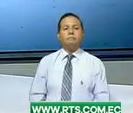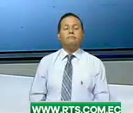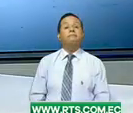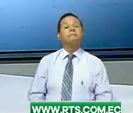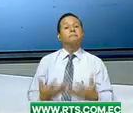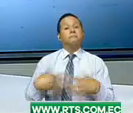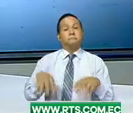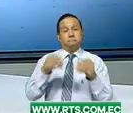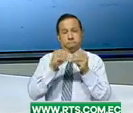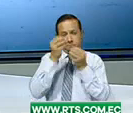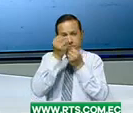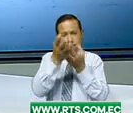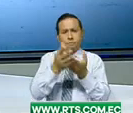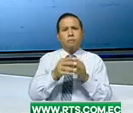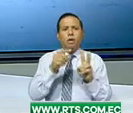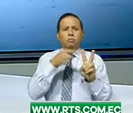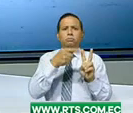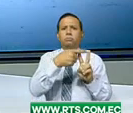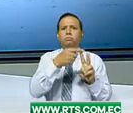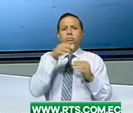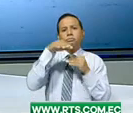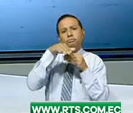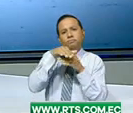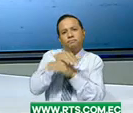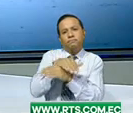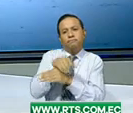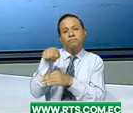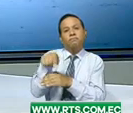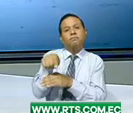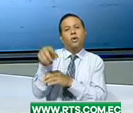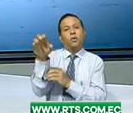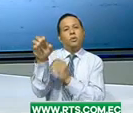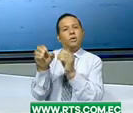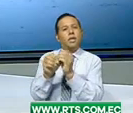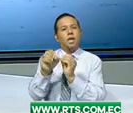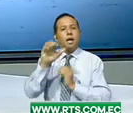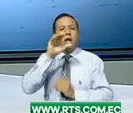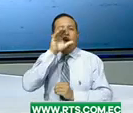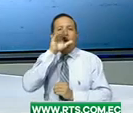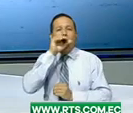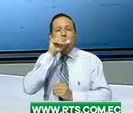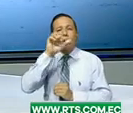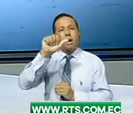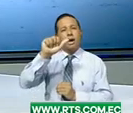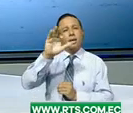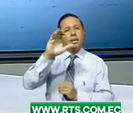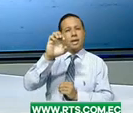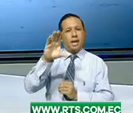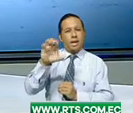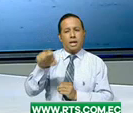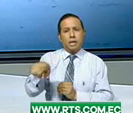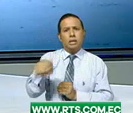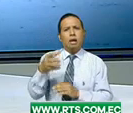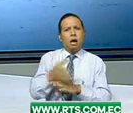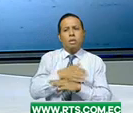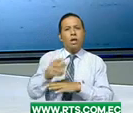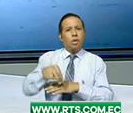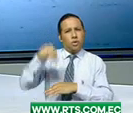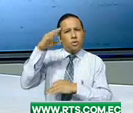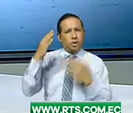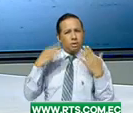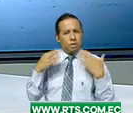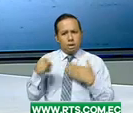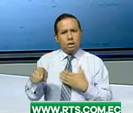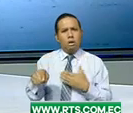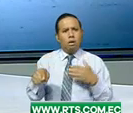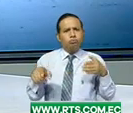Ahora les contamos que dos sujetos ingresaron a robar a las oficinas de la Comisión de Tránsito del Ecuador ubicadas en la avenida Juan Tanca Marengo, al norte de Guayaquil.